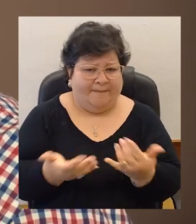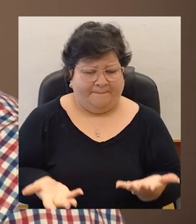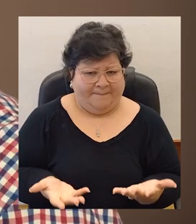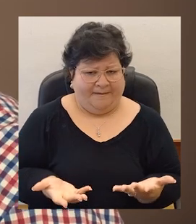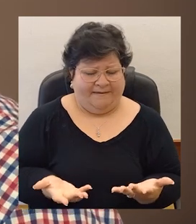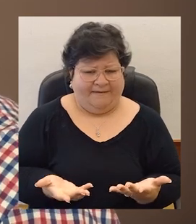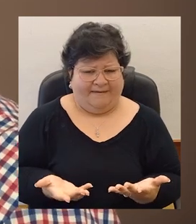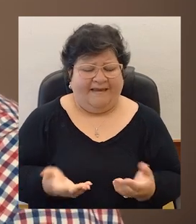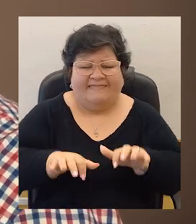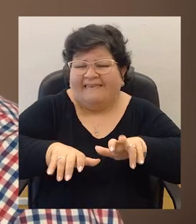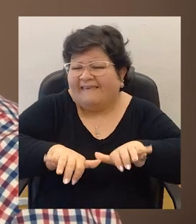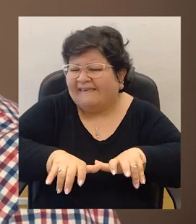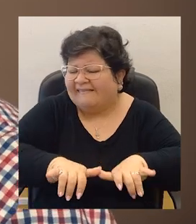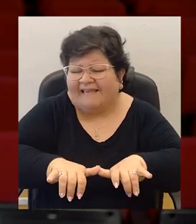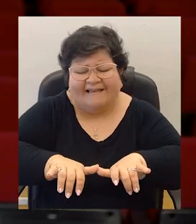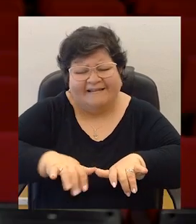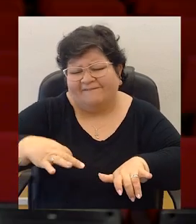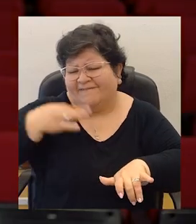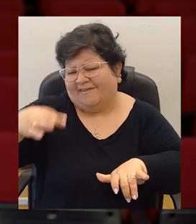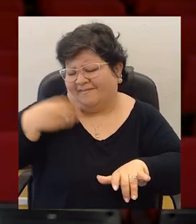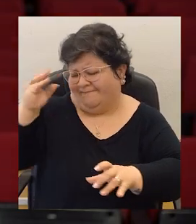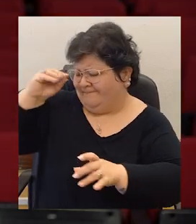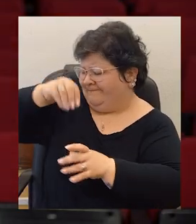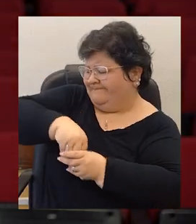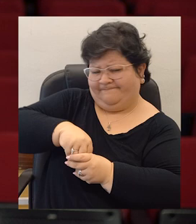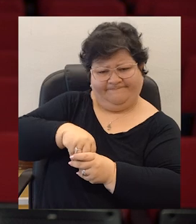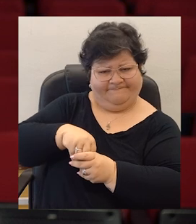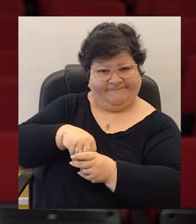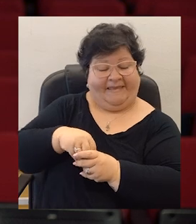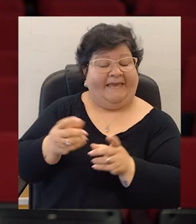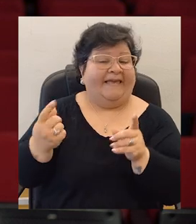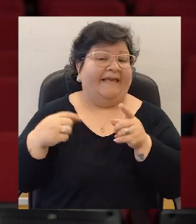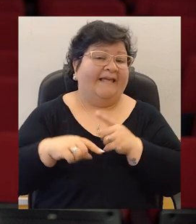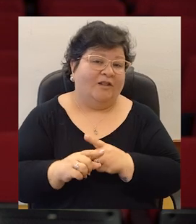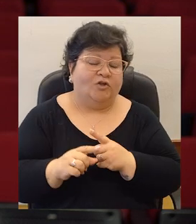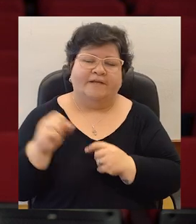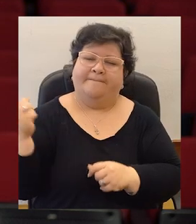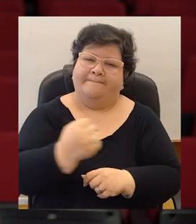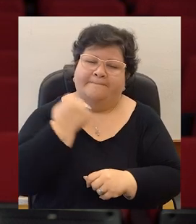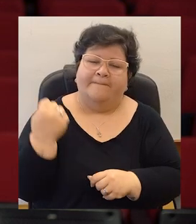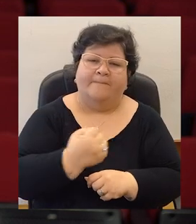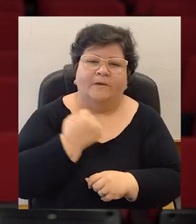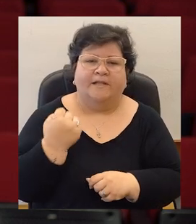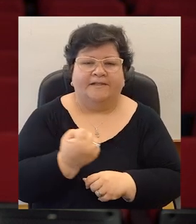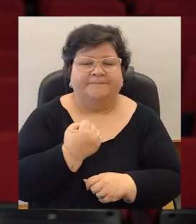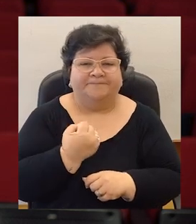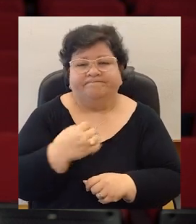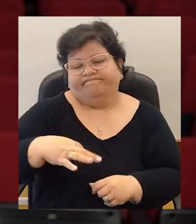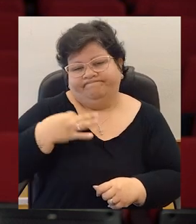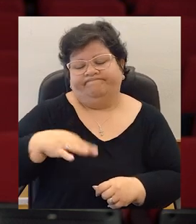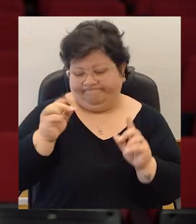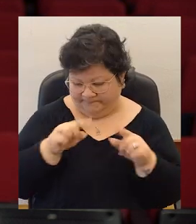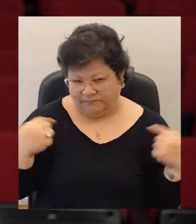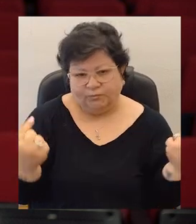ahora atraviesan toda nuestra vida permanentemente por lo tanto pasan a hacer un eje central nuestra vida